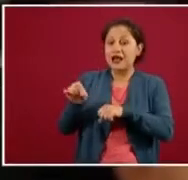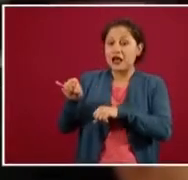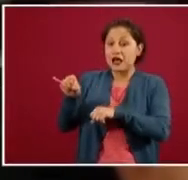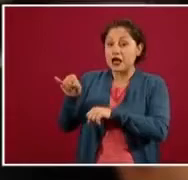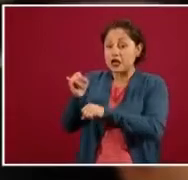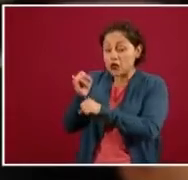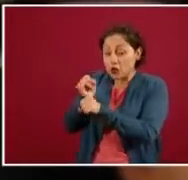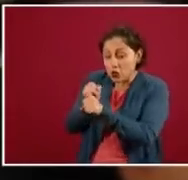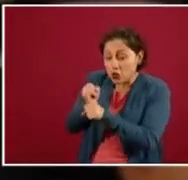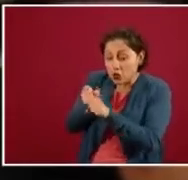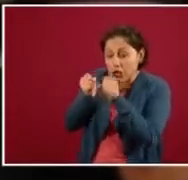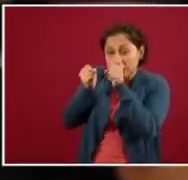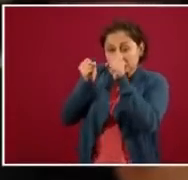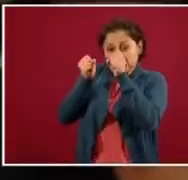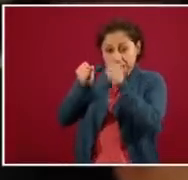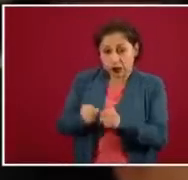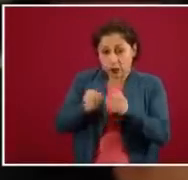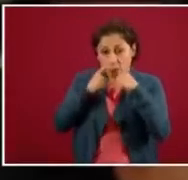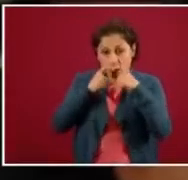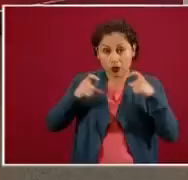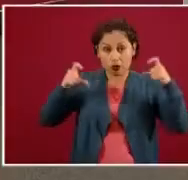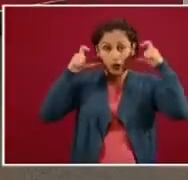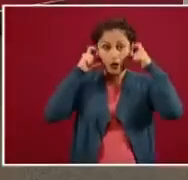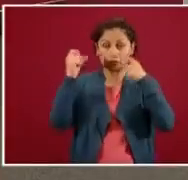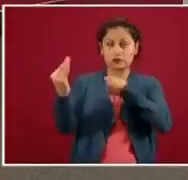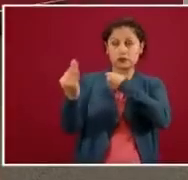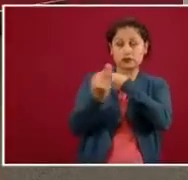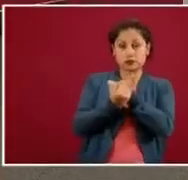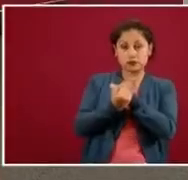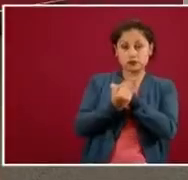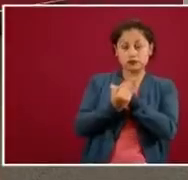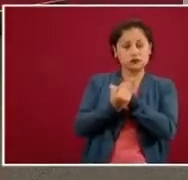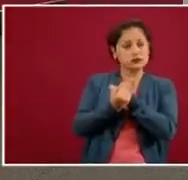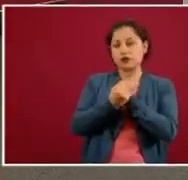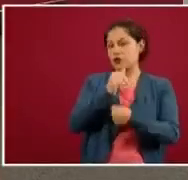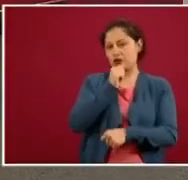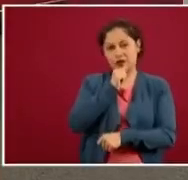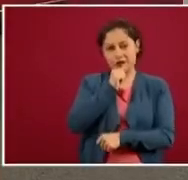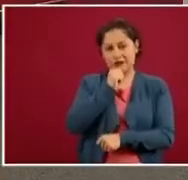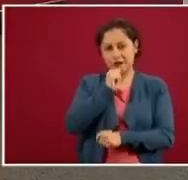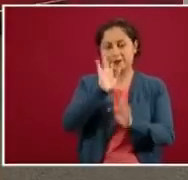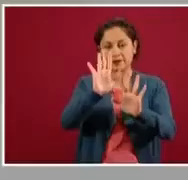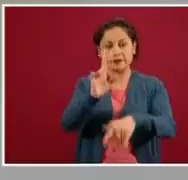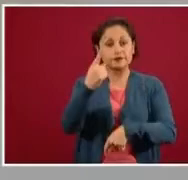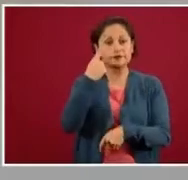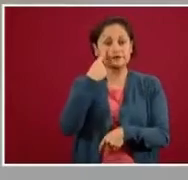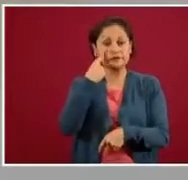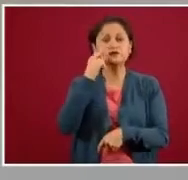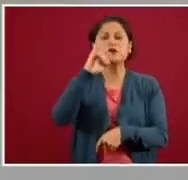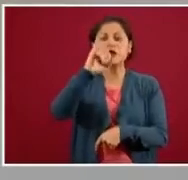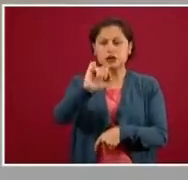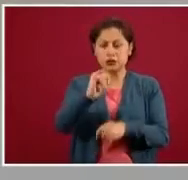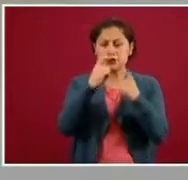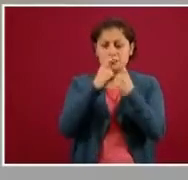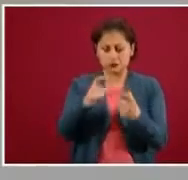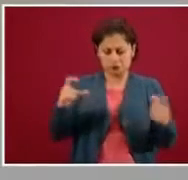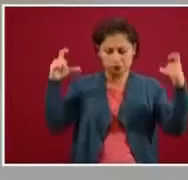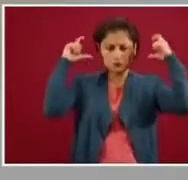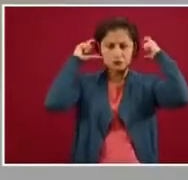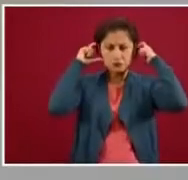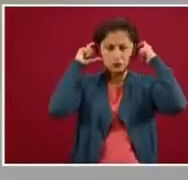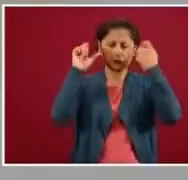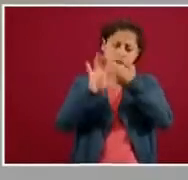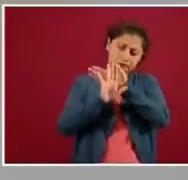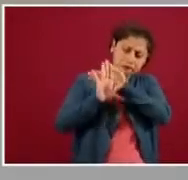precaución. ¿Por qué? Porque aunque el cubrebocas es una barrera física, sí se conoce que ayuda